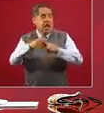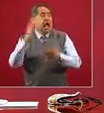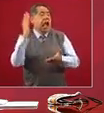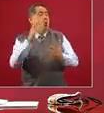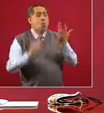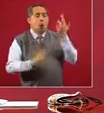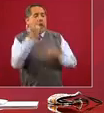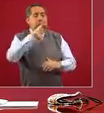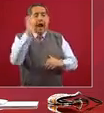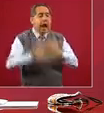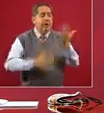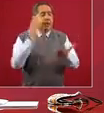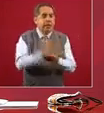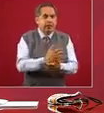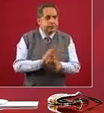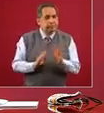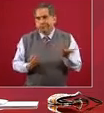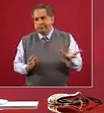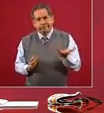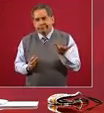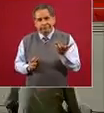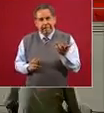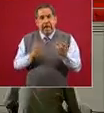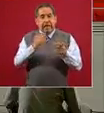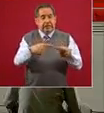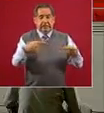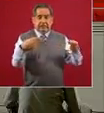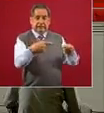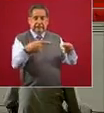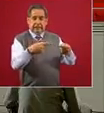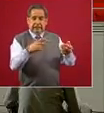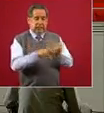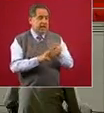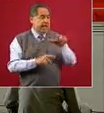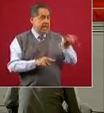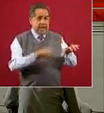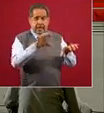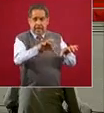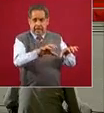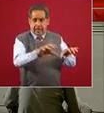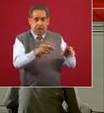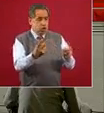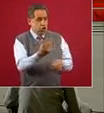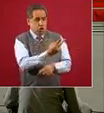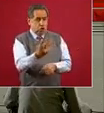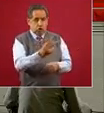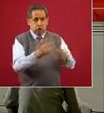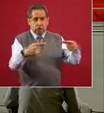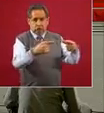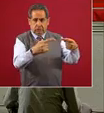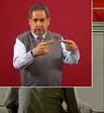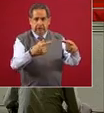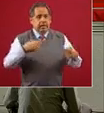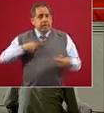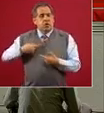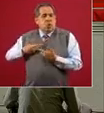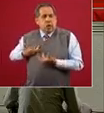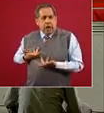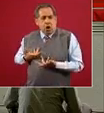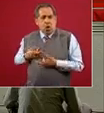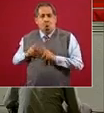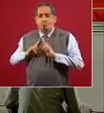Arbitraje, porque finalmente este es un conflicto de dos partes. Nosotros lo que hacemos a través de la unidad